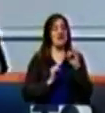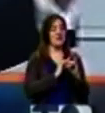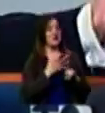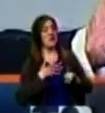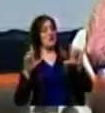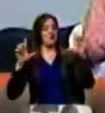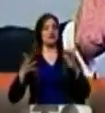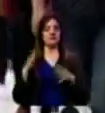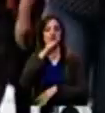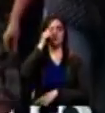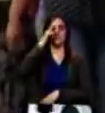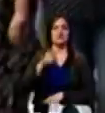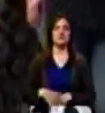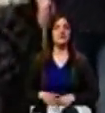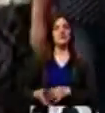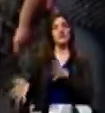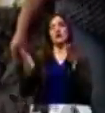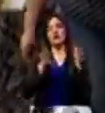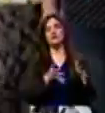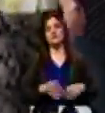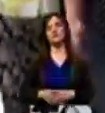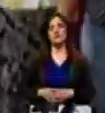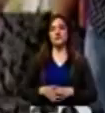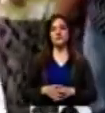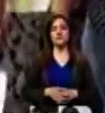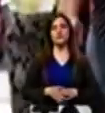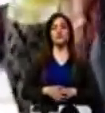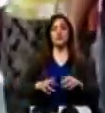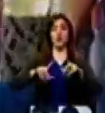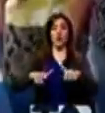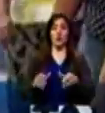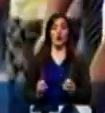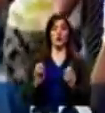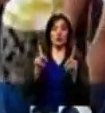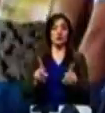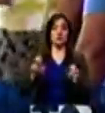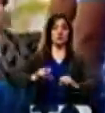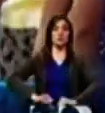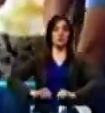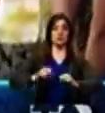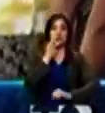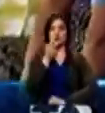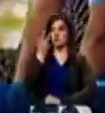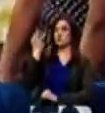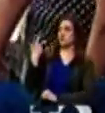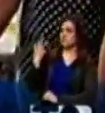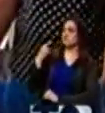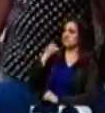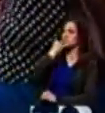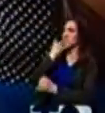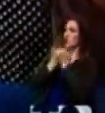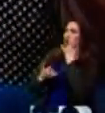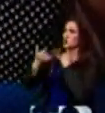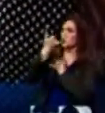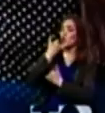internacional de este señor Correa. Pero también dicen que esto se le presenta a Moreno como una gran oportunidad para mirar hacia atrás, ver esos errores que se